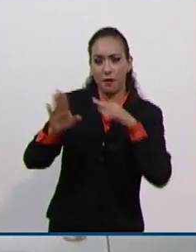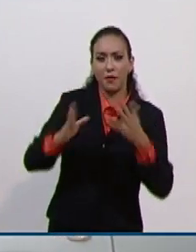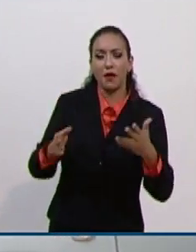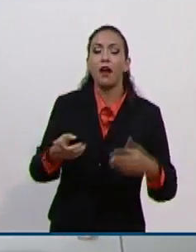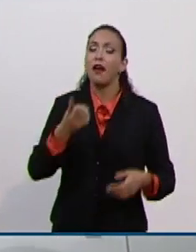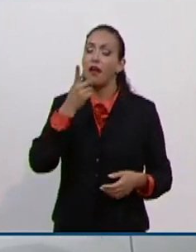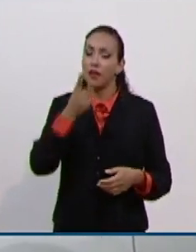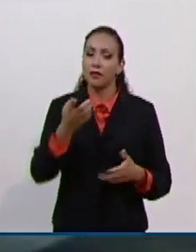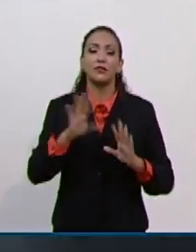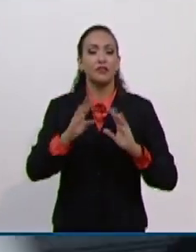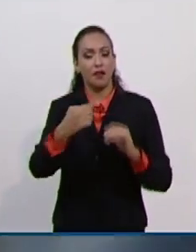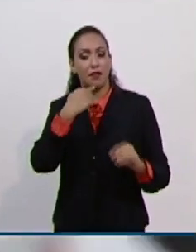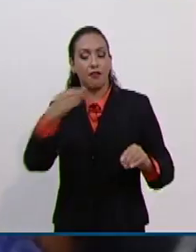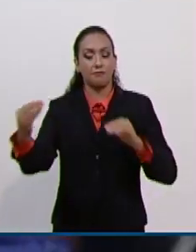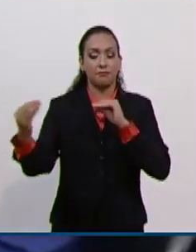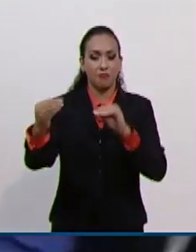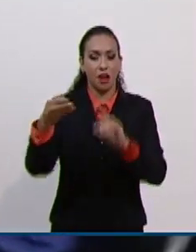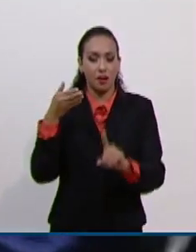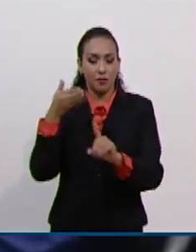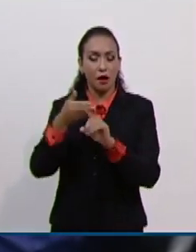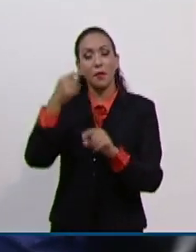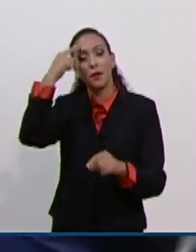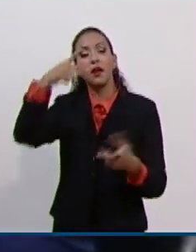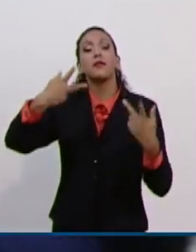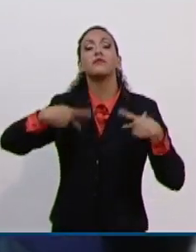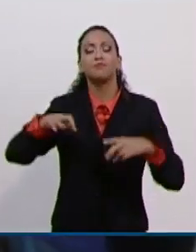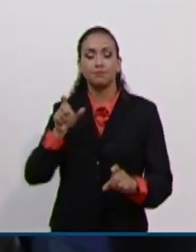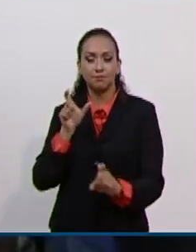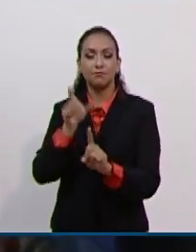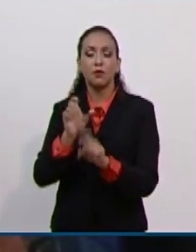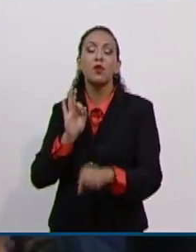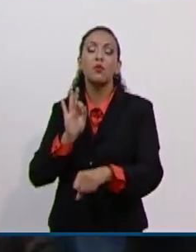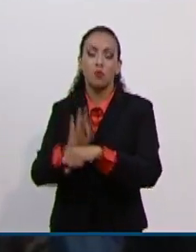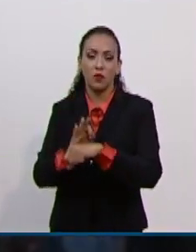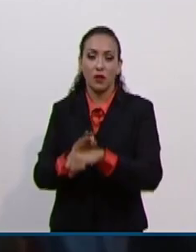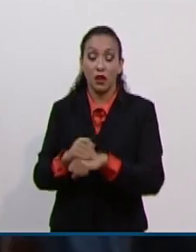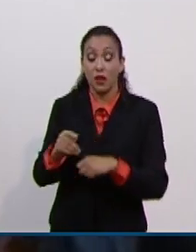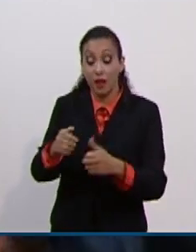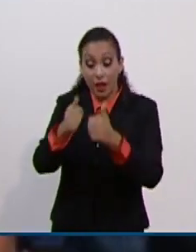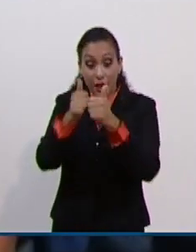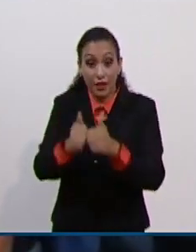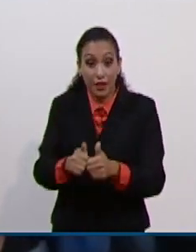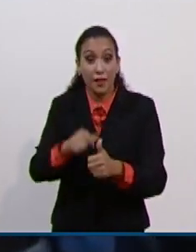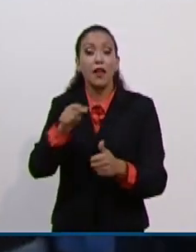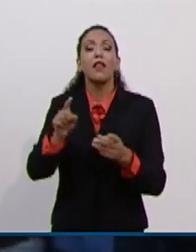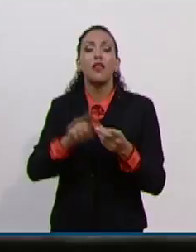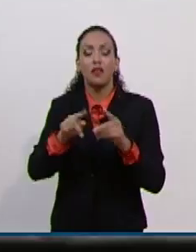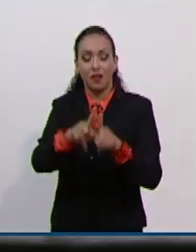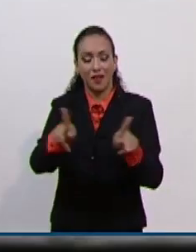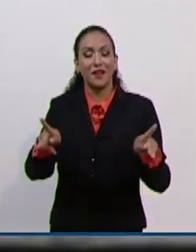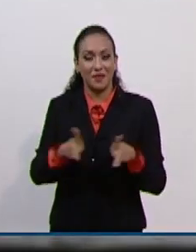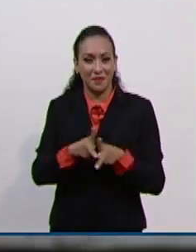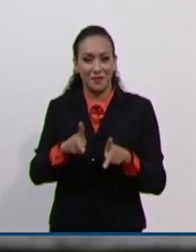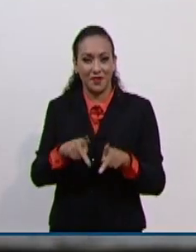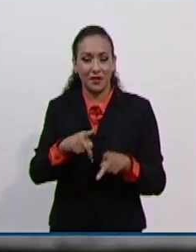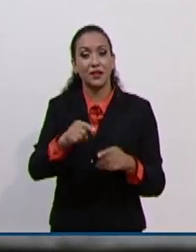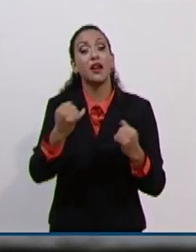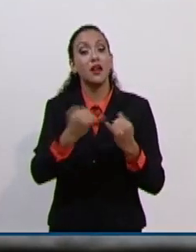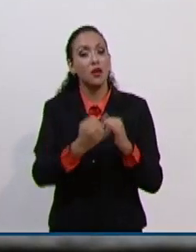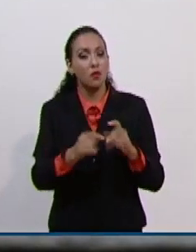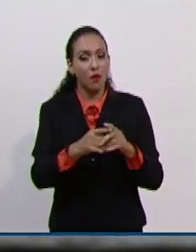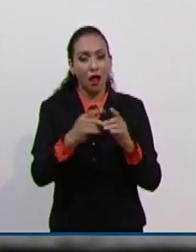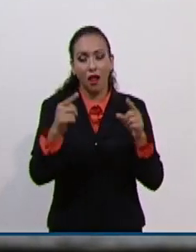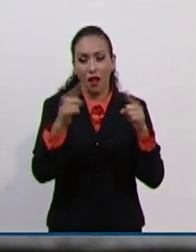decidió interponer un amparo indirecto para proteger a las personas que se encuentran en el campamento ubicado en la plaza y en la parroquia de la